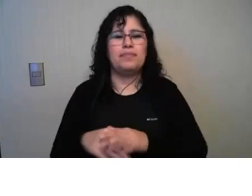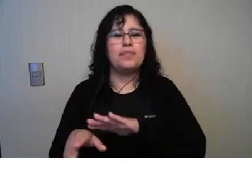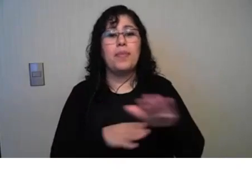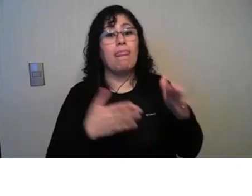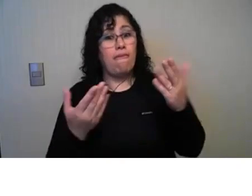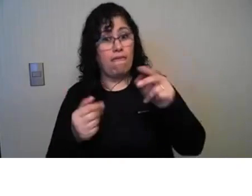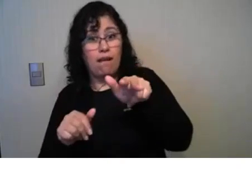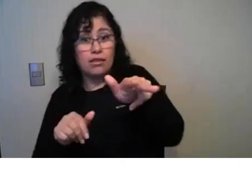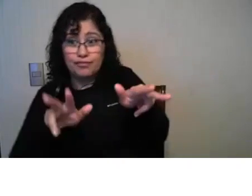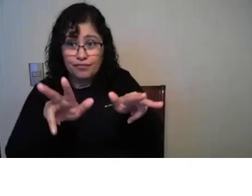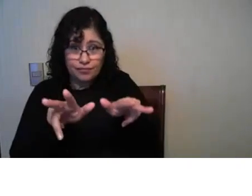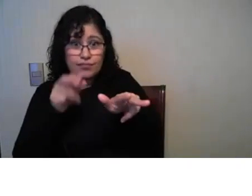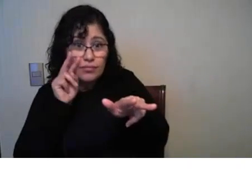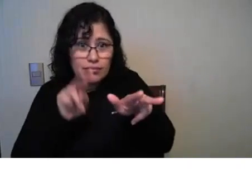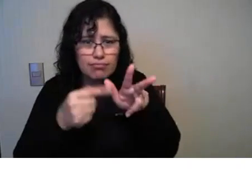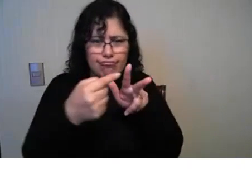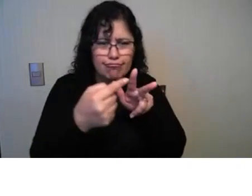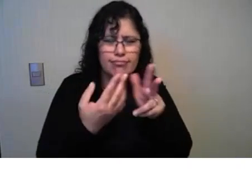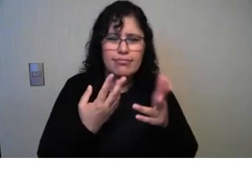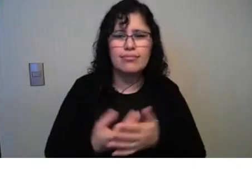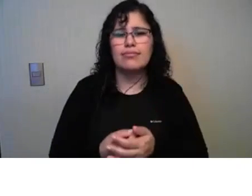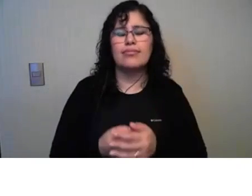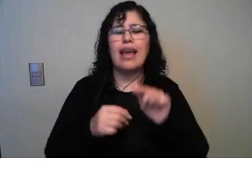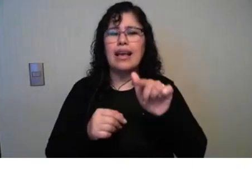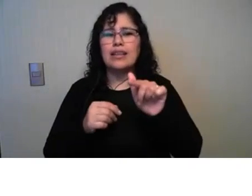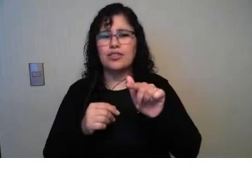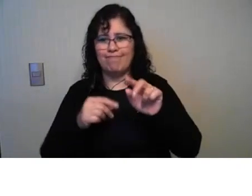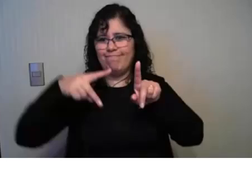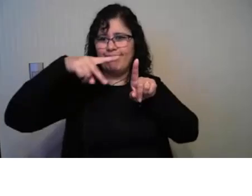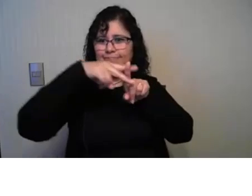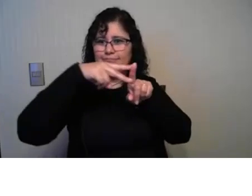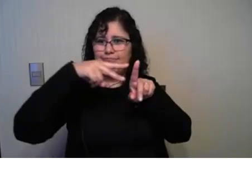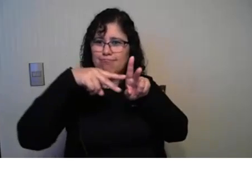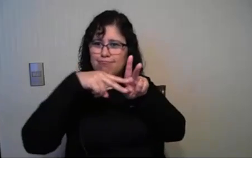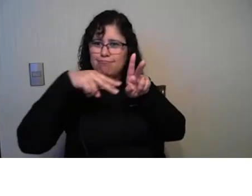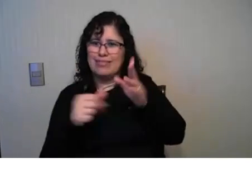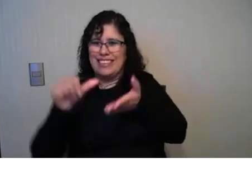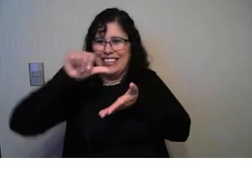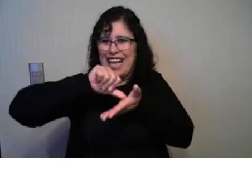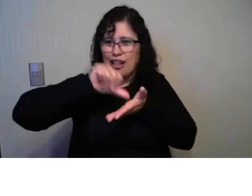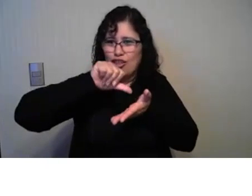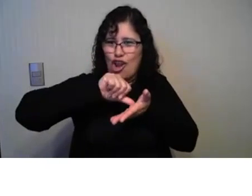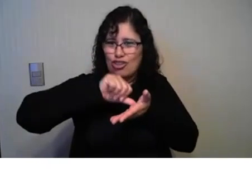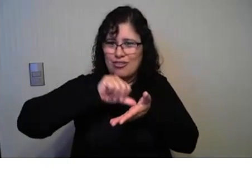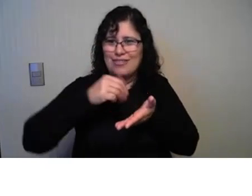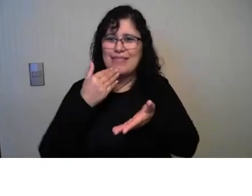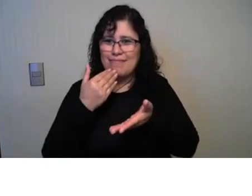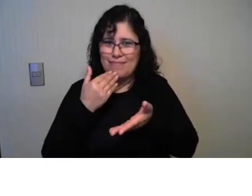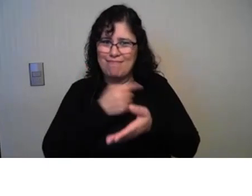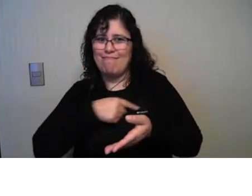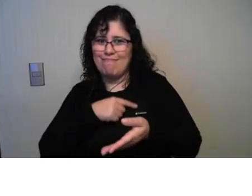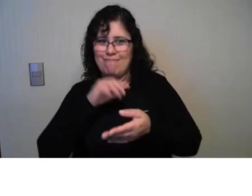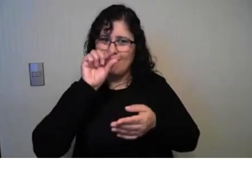observamos toda la sustancia gris que está subdividida por centros, ¿ya?